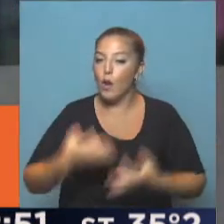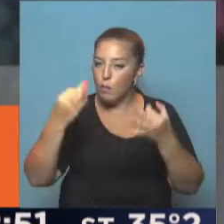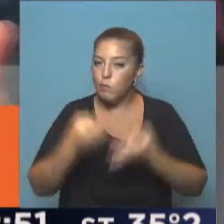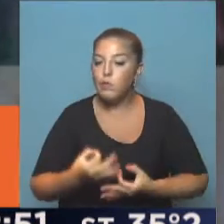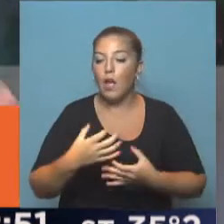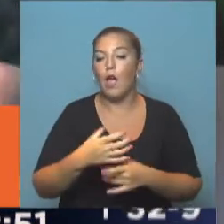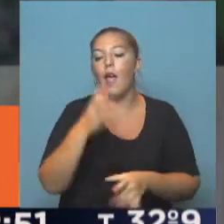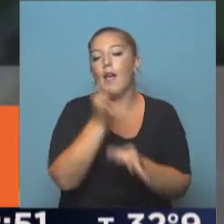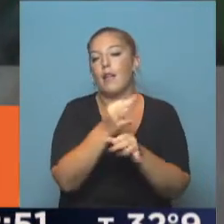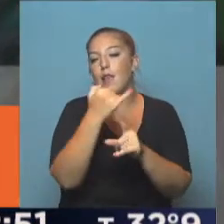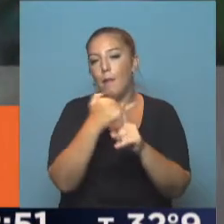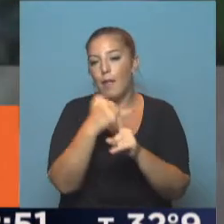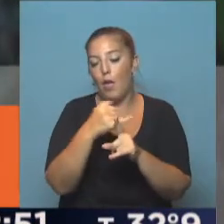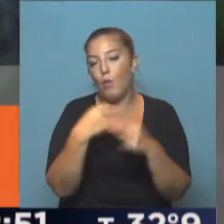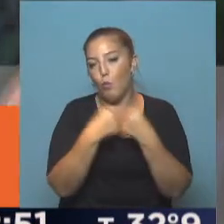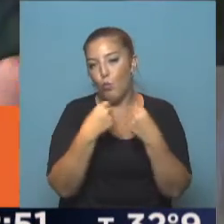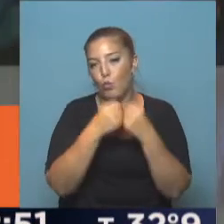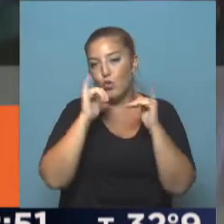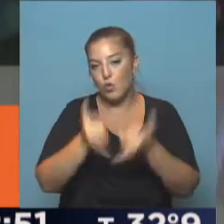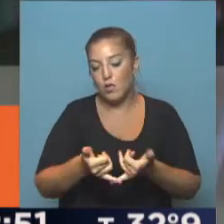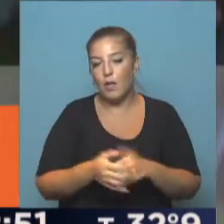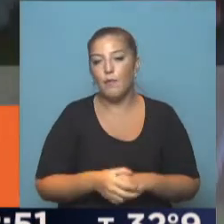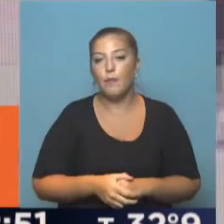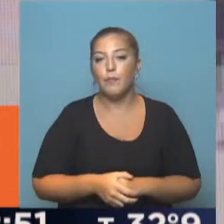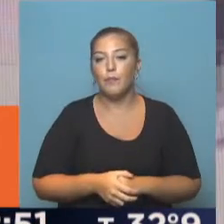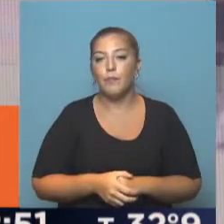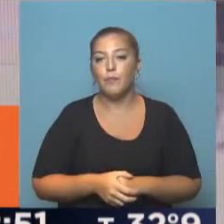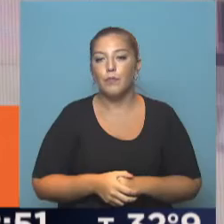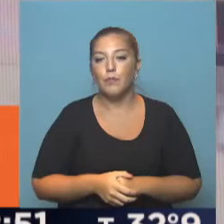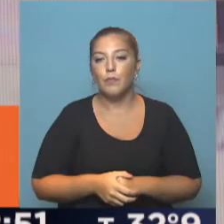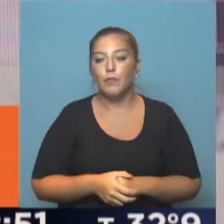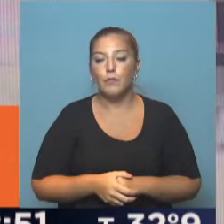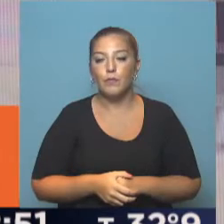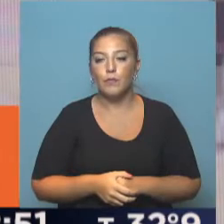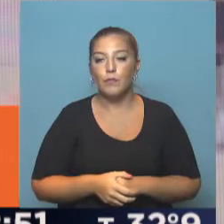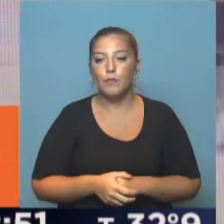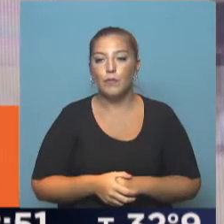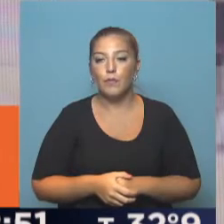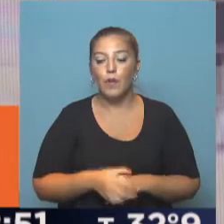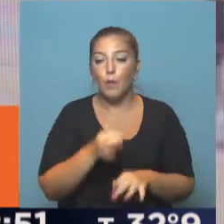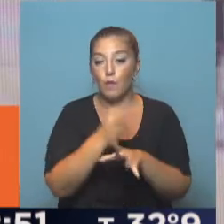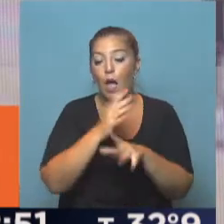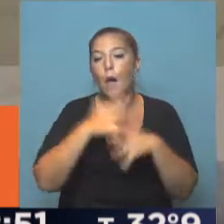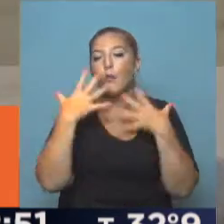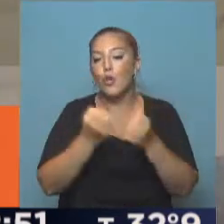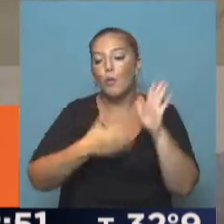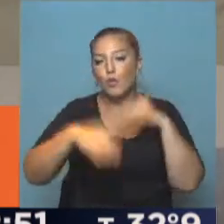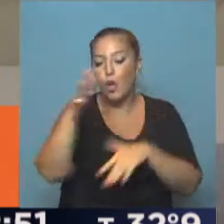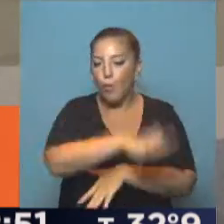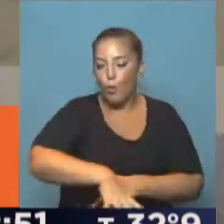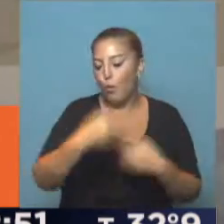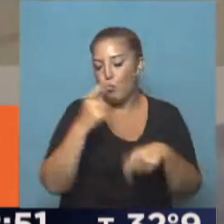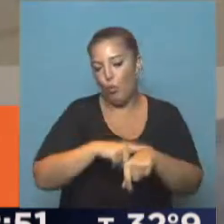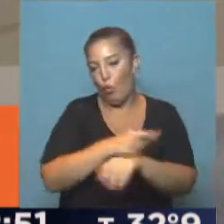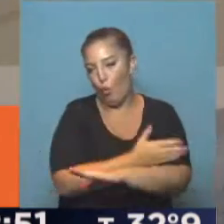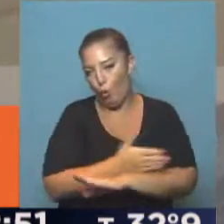clase media, muchos de ellos tienen doctorado, como decís, el mismo Rafael Correa, doctorado en Bélgica y demás, ahora apoyado por mayorías populares durante mucho tiempo. Durante